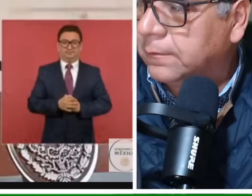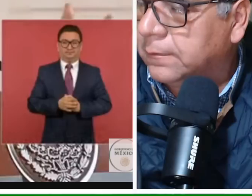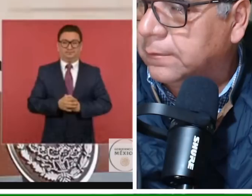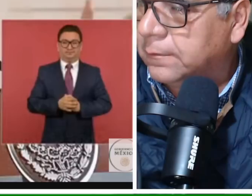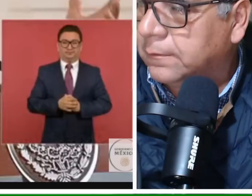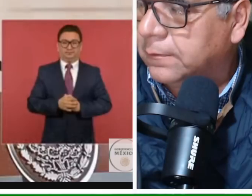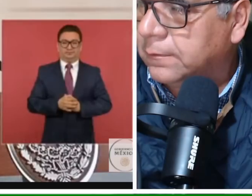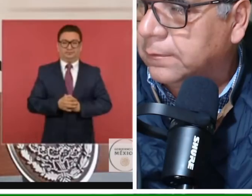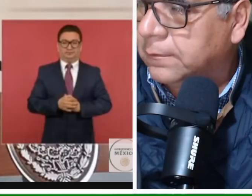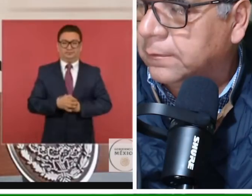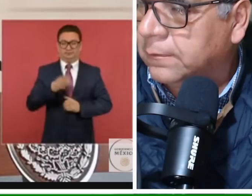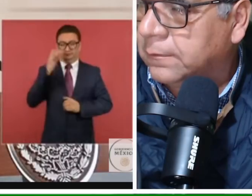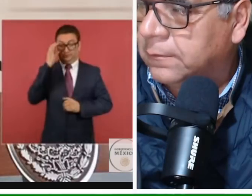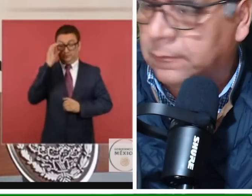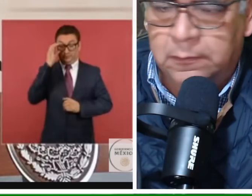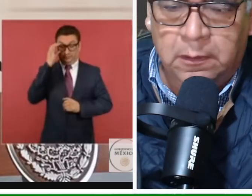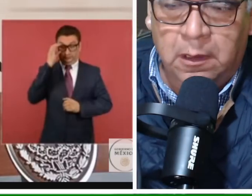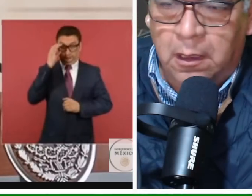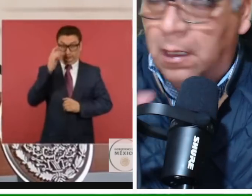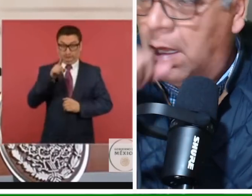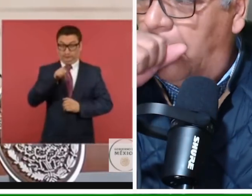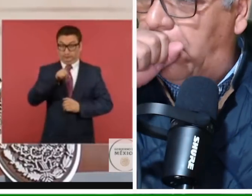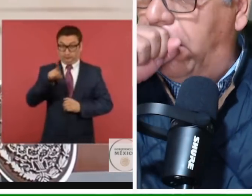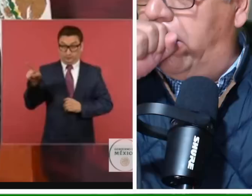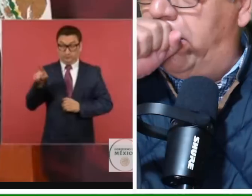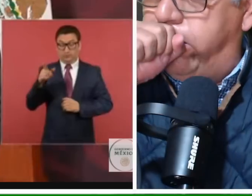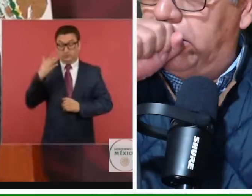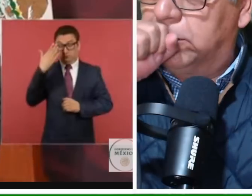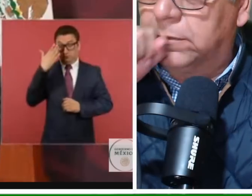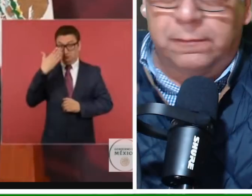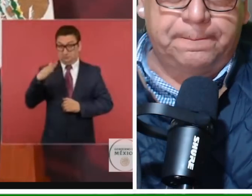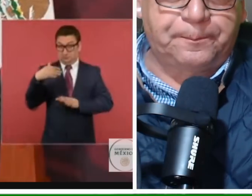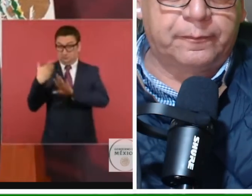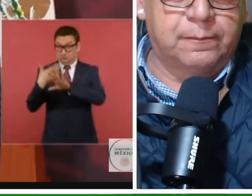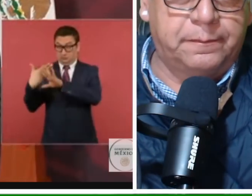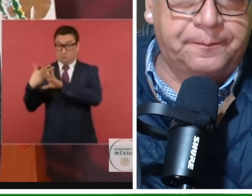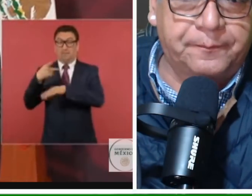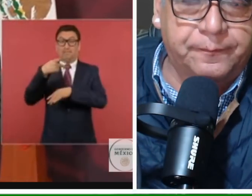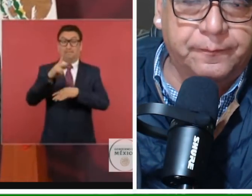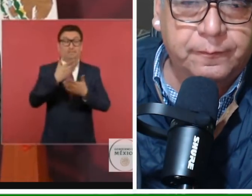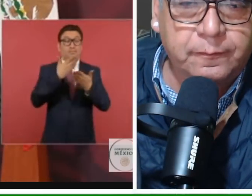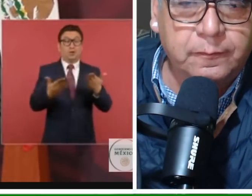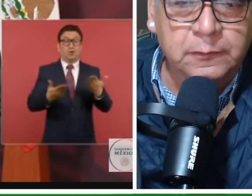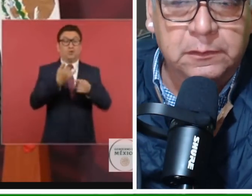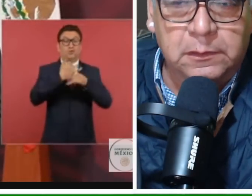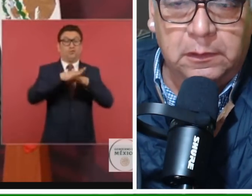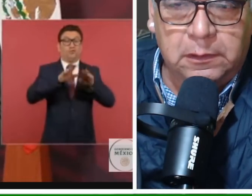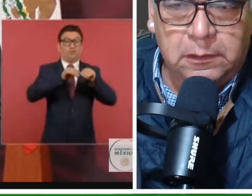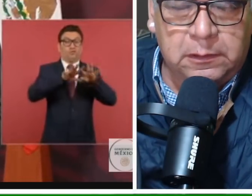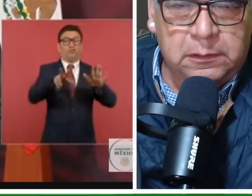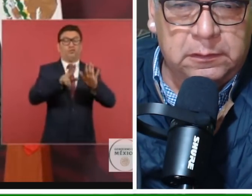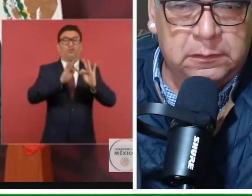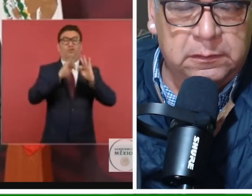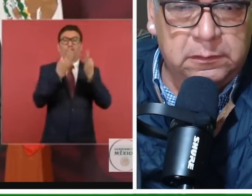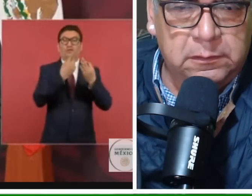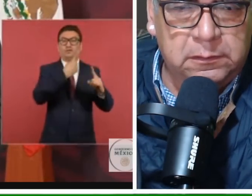nos ayuda mucho el que hayan surgido los medios alternativos, el internet,